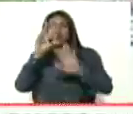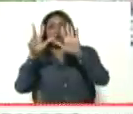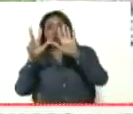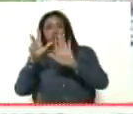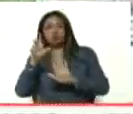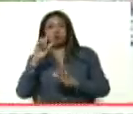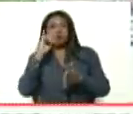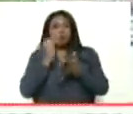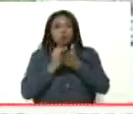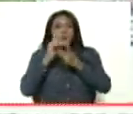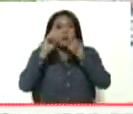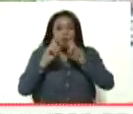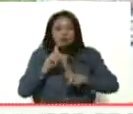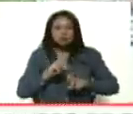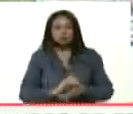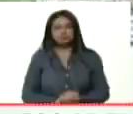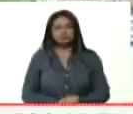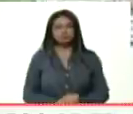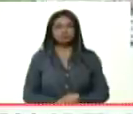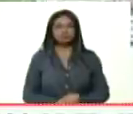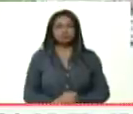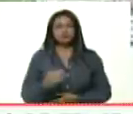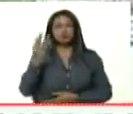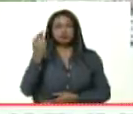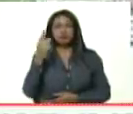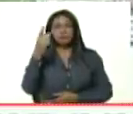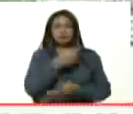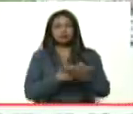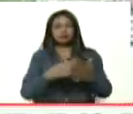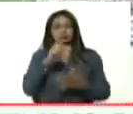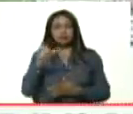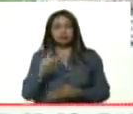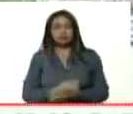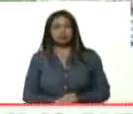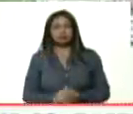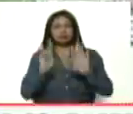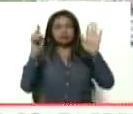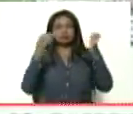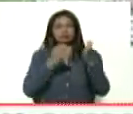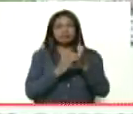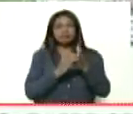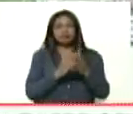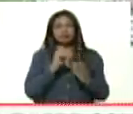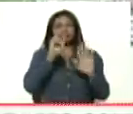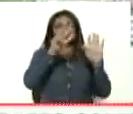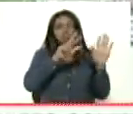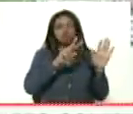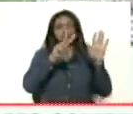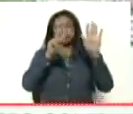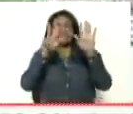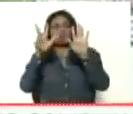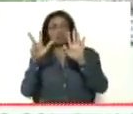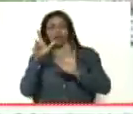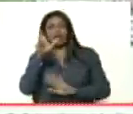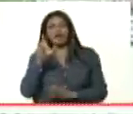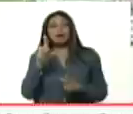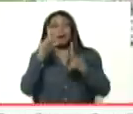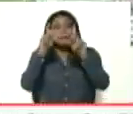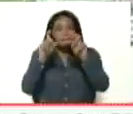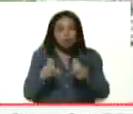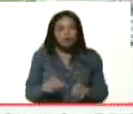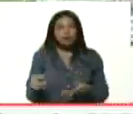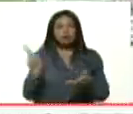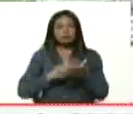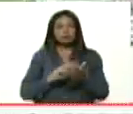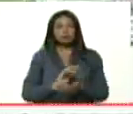pruebas. Esto nos da una cifra por millón de habitantes de 6.873 pruebas.